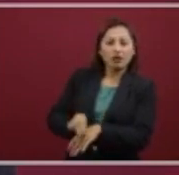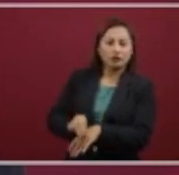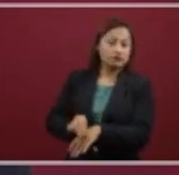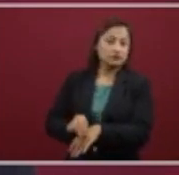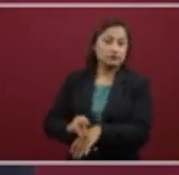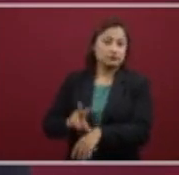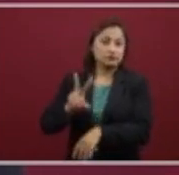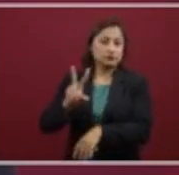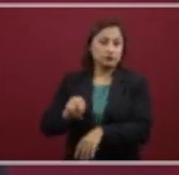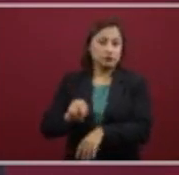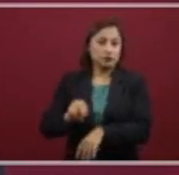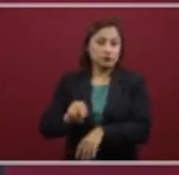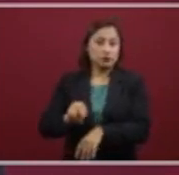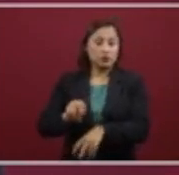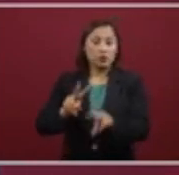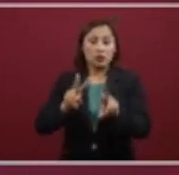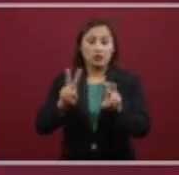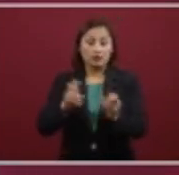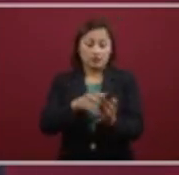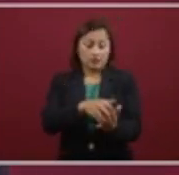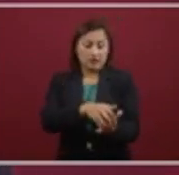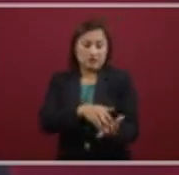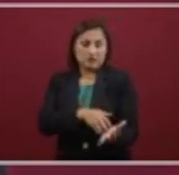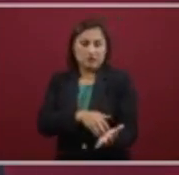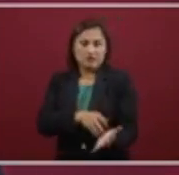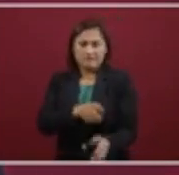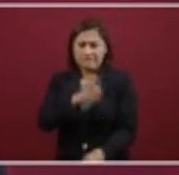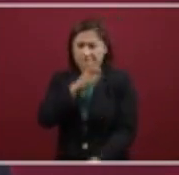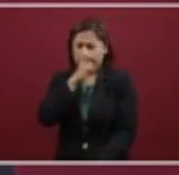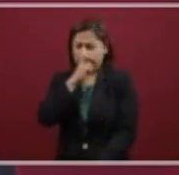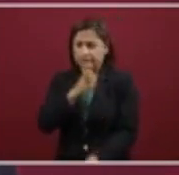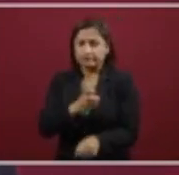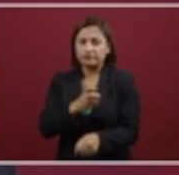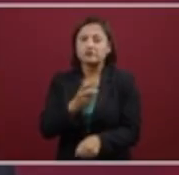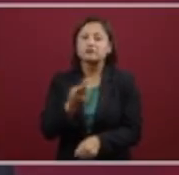se actúe de manera estricta.